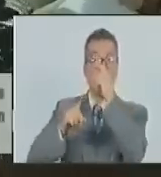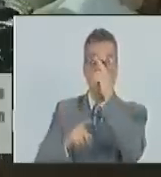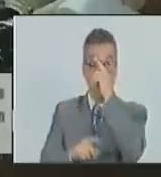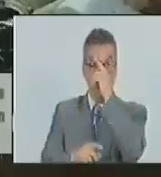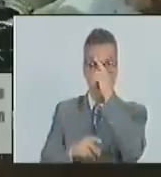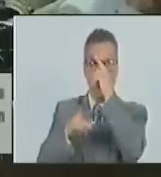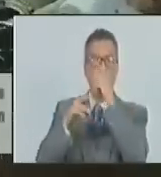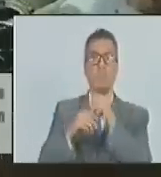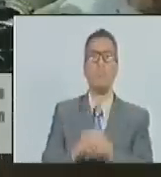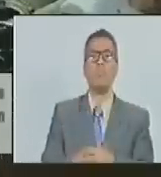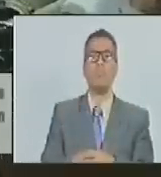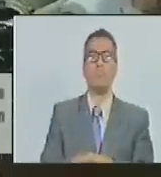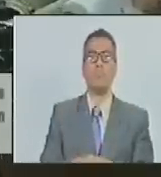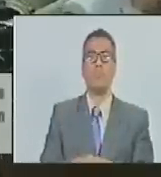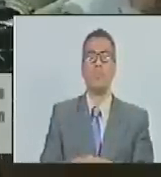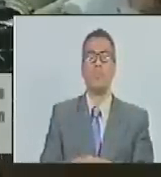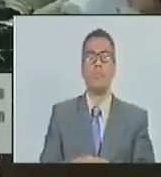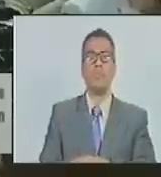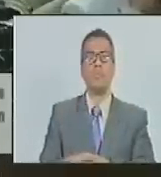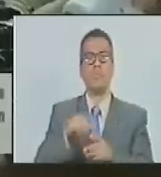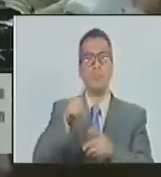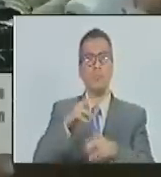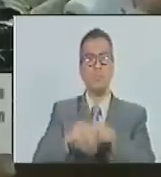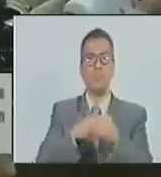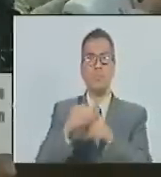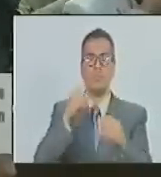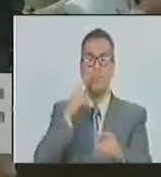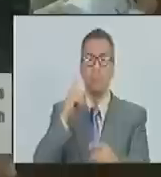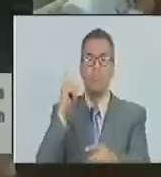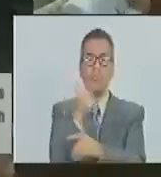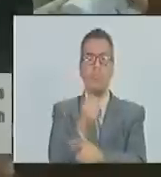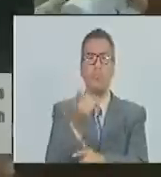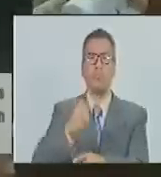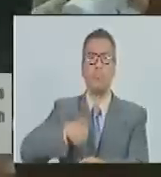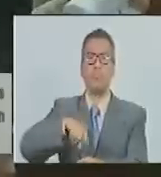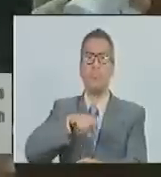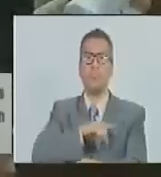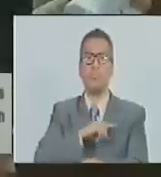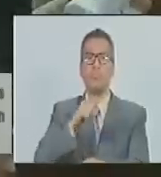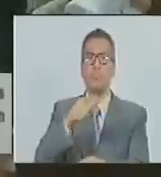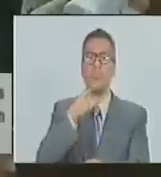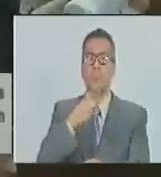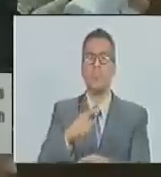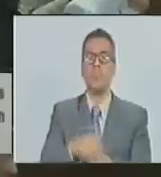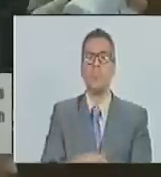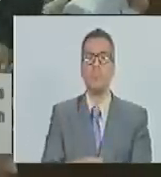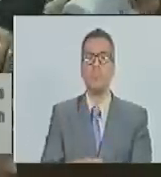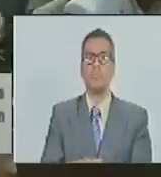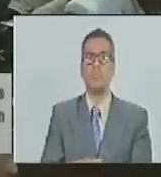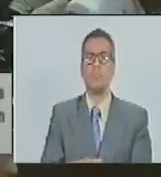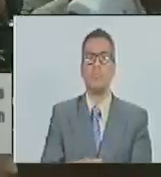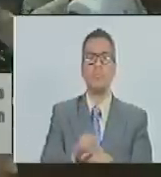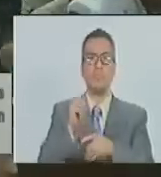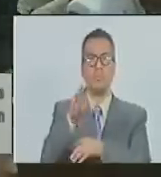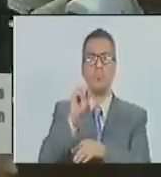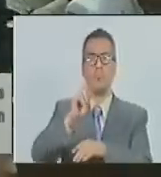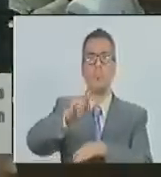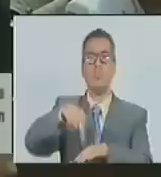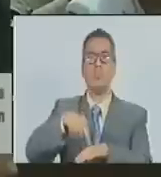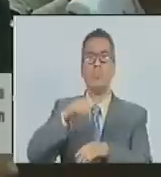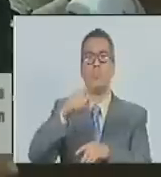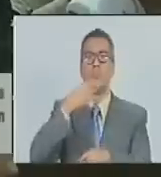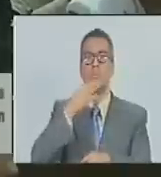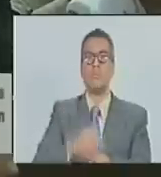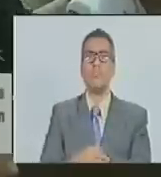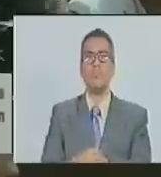No obstante, este hecho nos obliga, o nos invita, nos convoca, como asamblea,